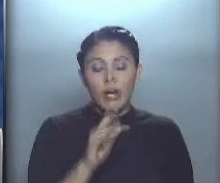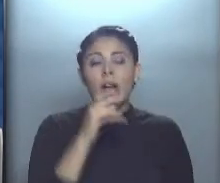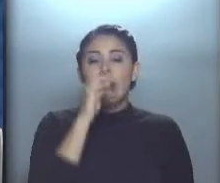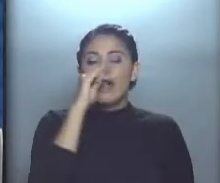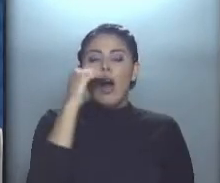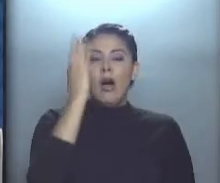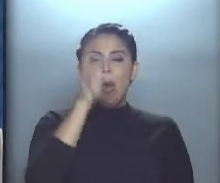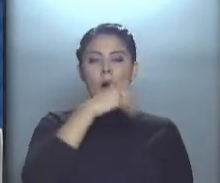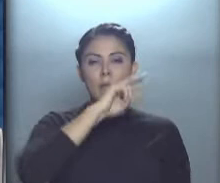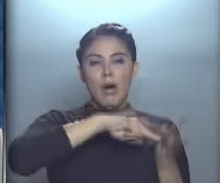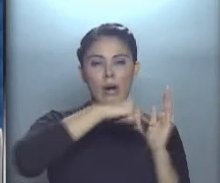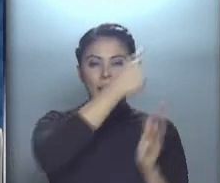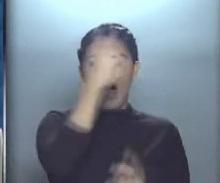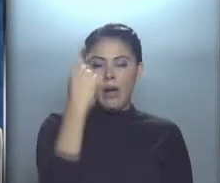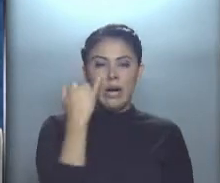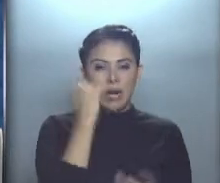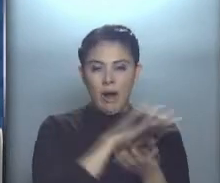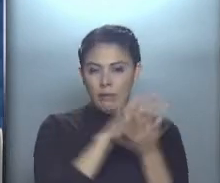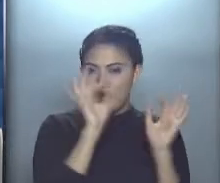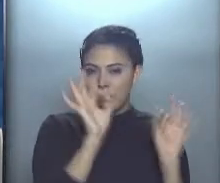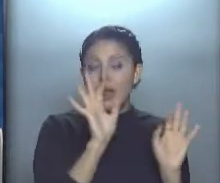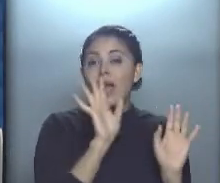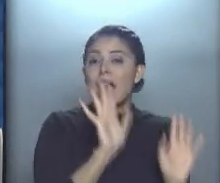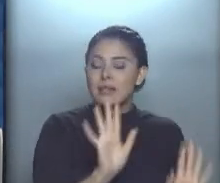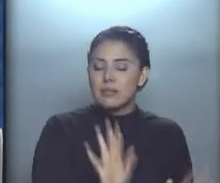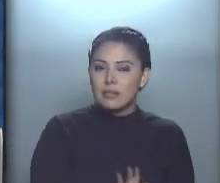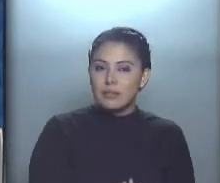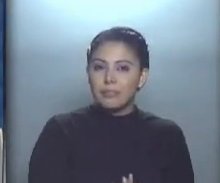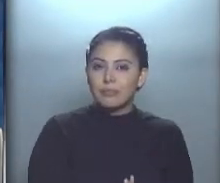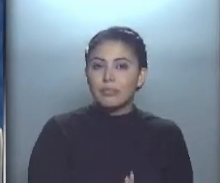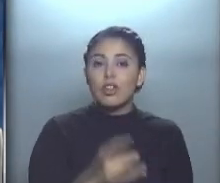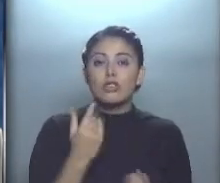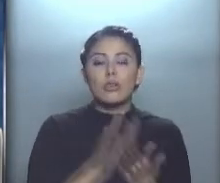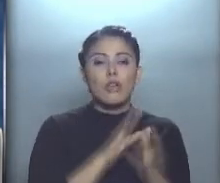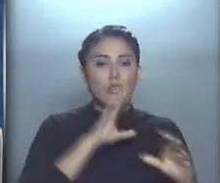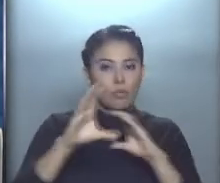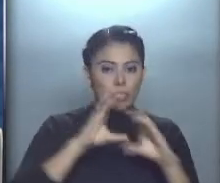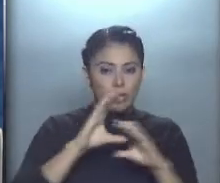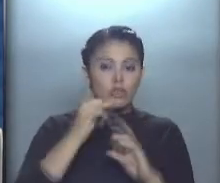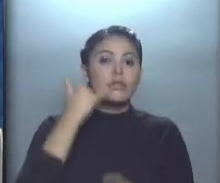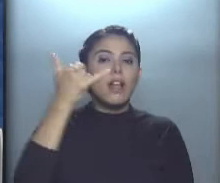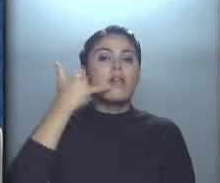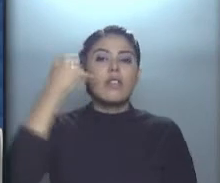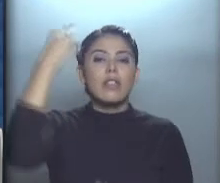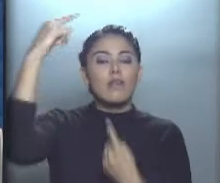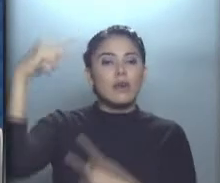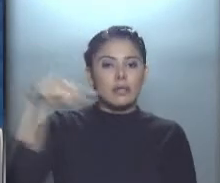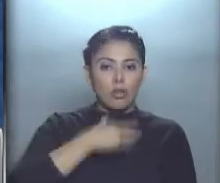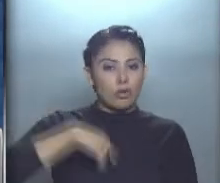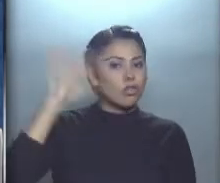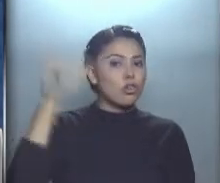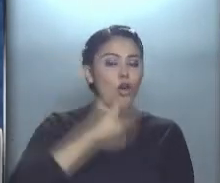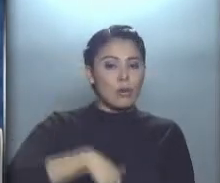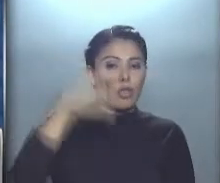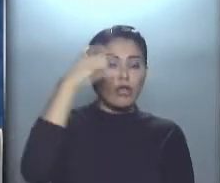siendo procesados en cada una de las provincias. Esto es lo que surge de comunicación telefónica con todos los gobernadores